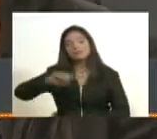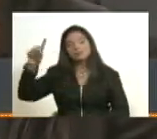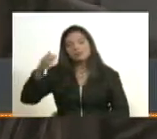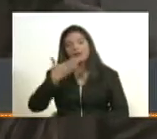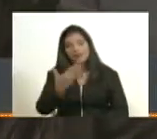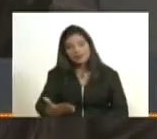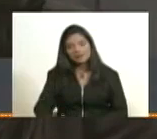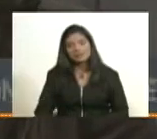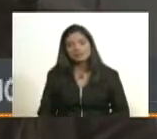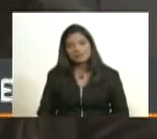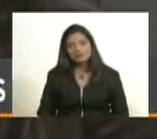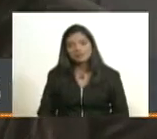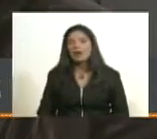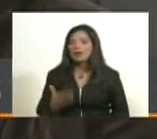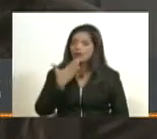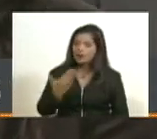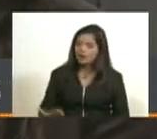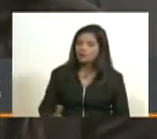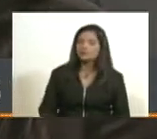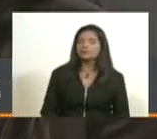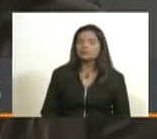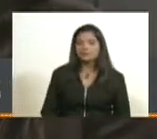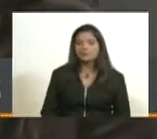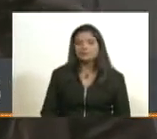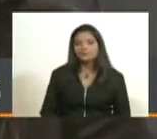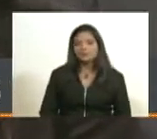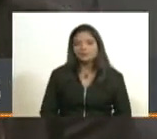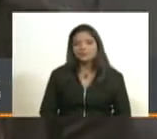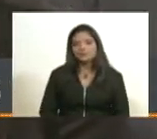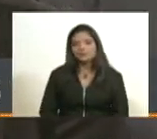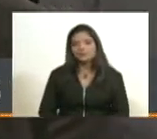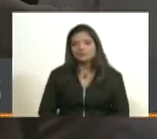gracias. Bueno, muchas gracias.